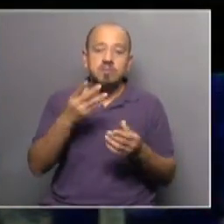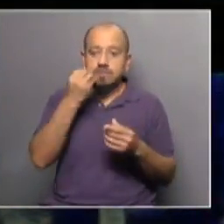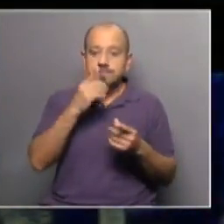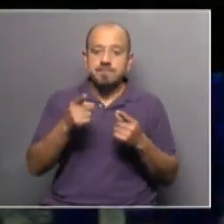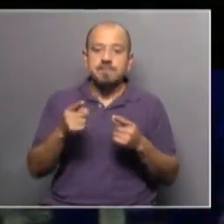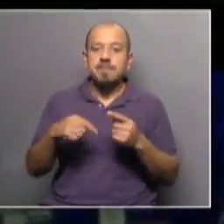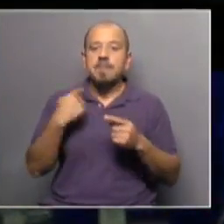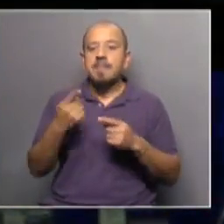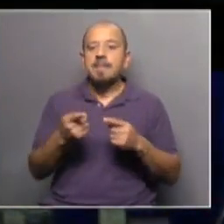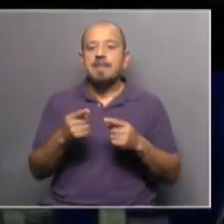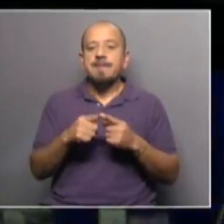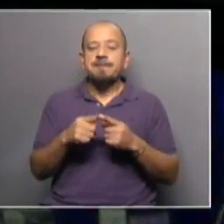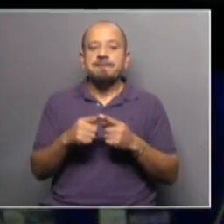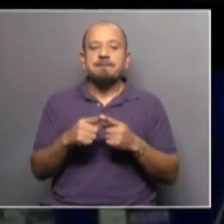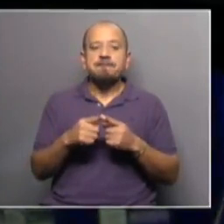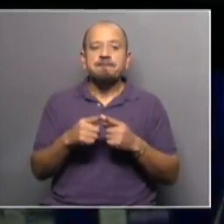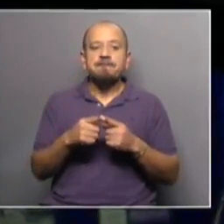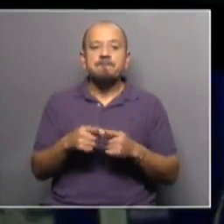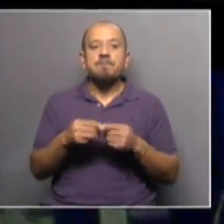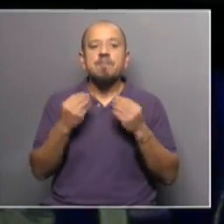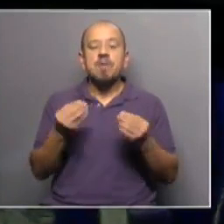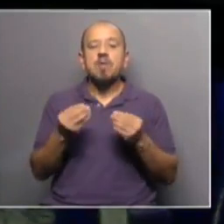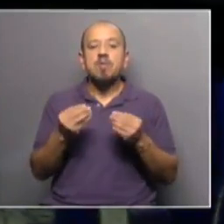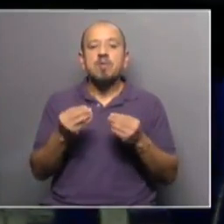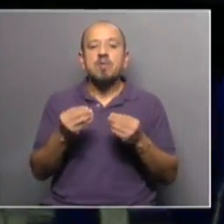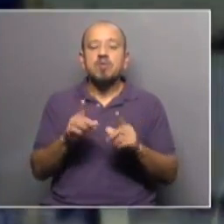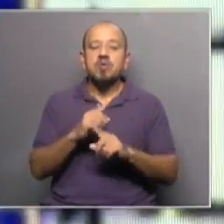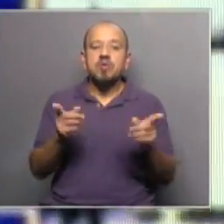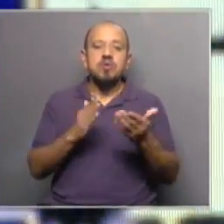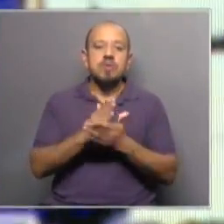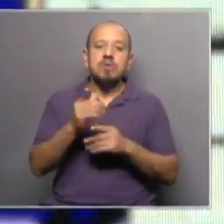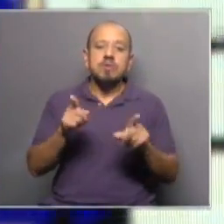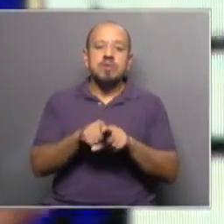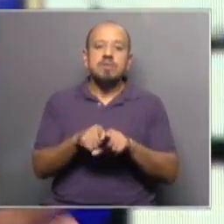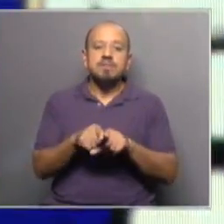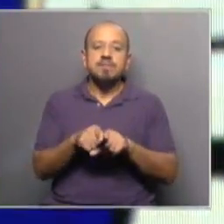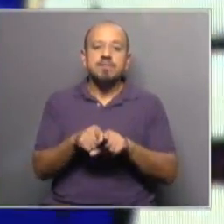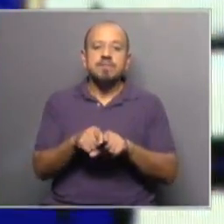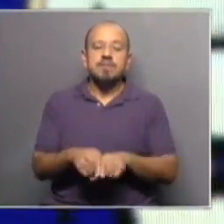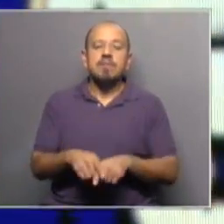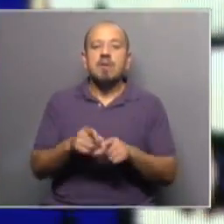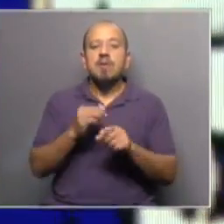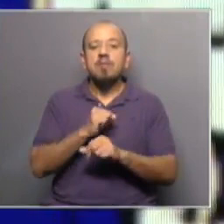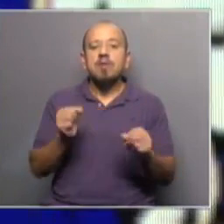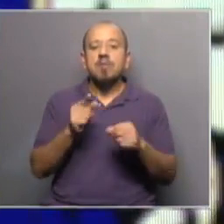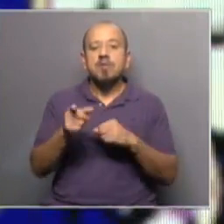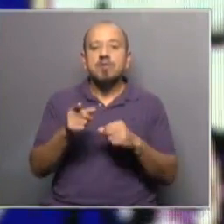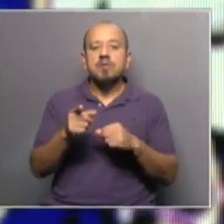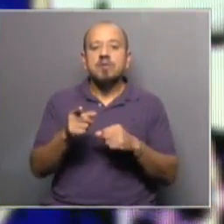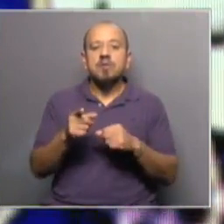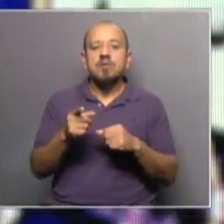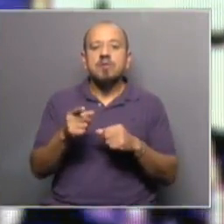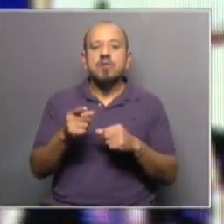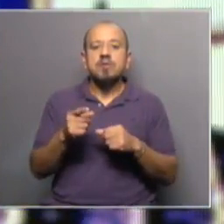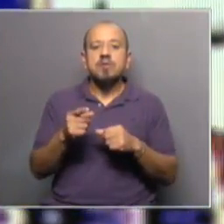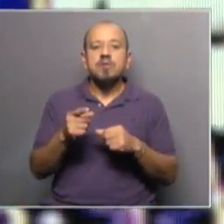y después ponerle un poco de cabeza a cómo lo cubren los medios, que no siempre es de la misma forma, Y creemos nosotros que eso puede ayudar también a mejorar cómo